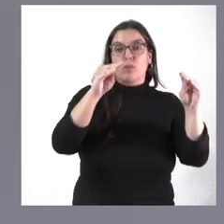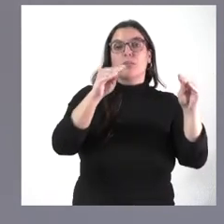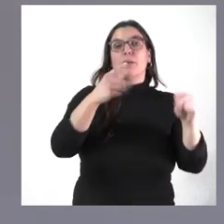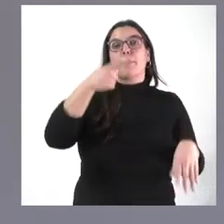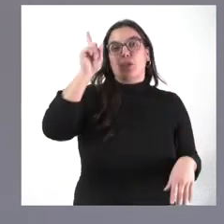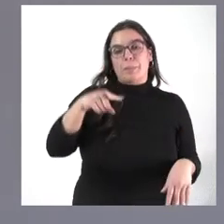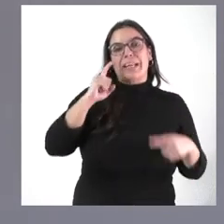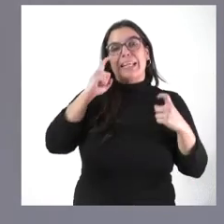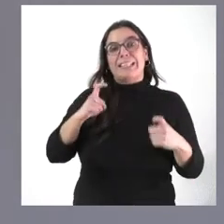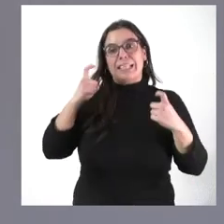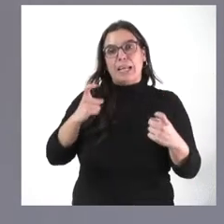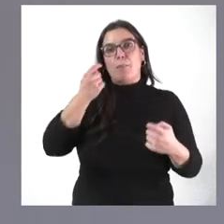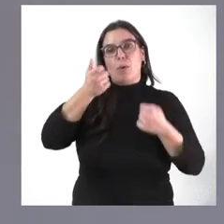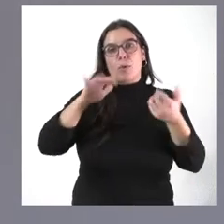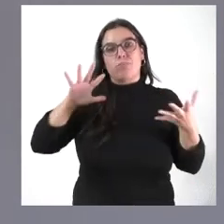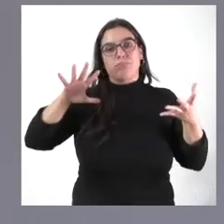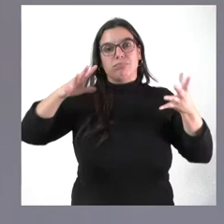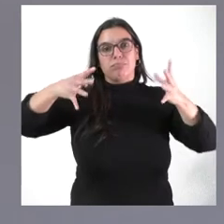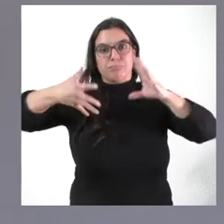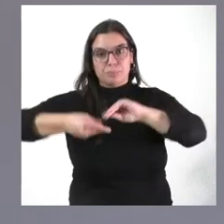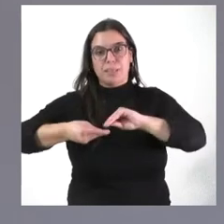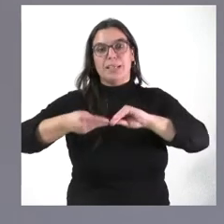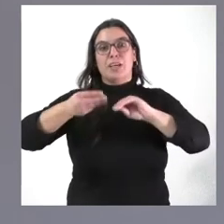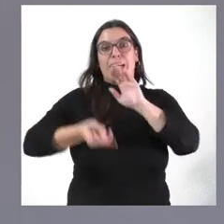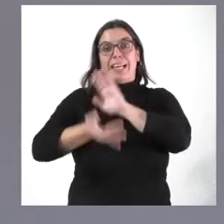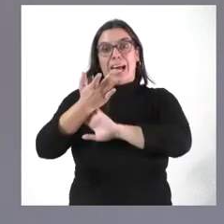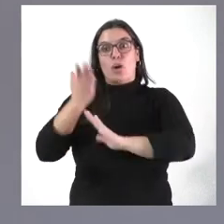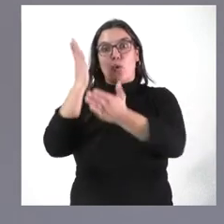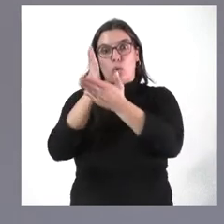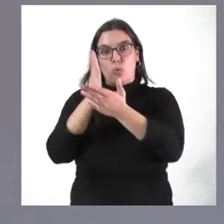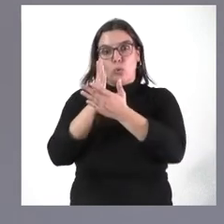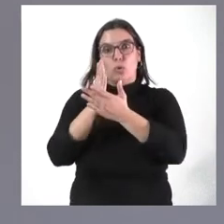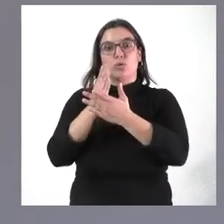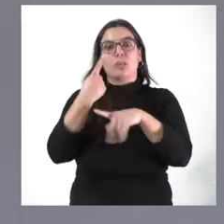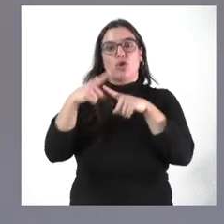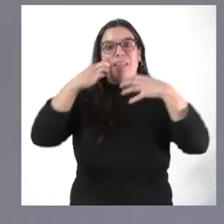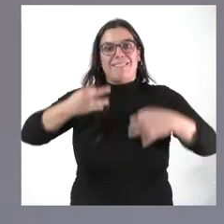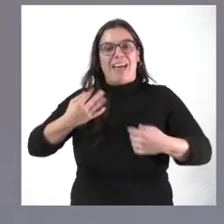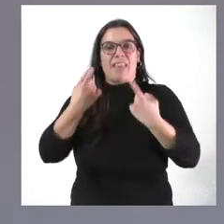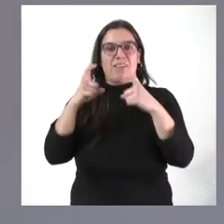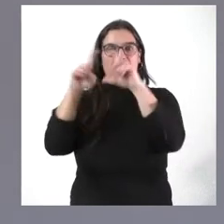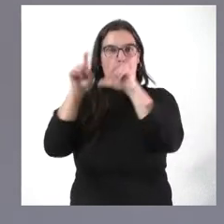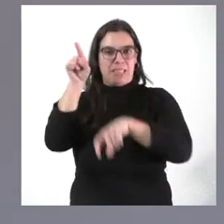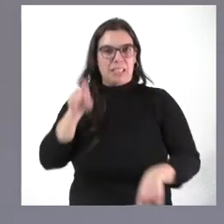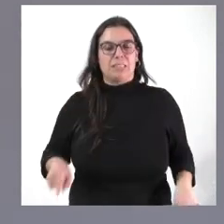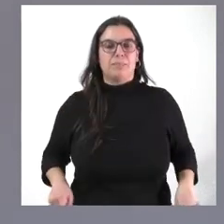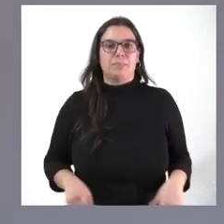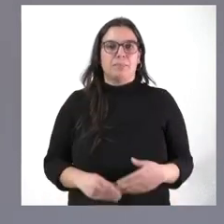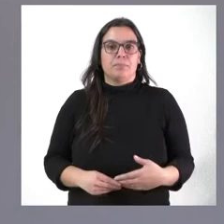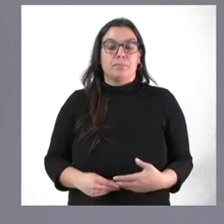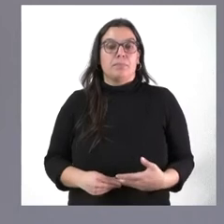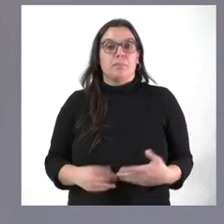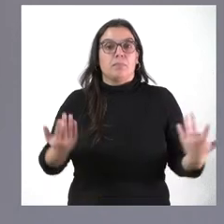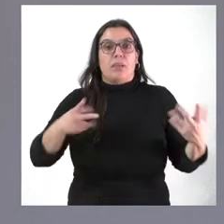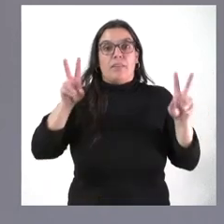también ir procurando como les digo poco a poco que la formación se identifique con las demandas reales del mercado y de las empresas en nuestra comunidad Autónoma y por tanto